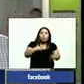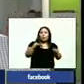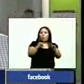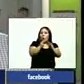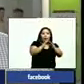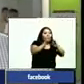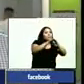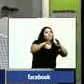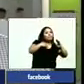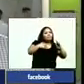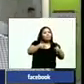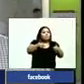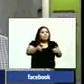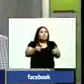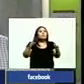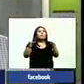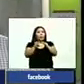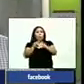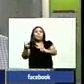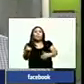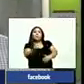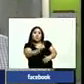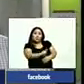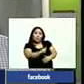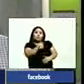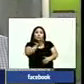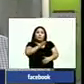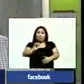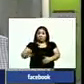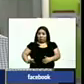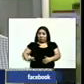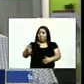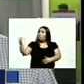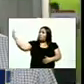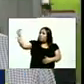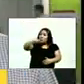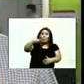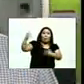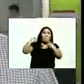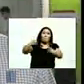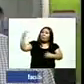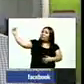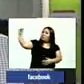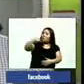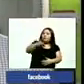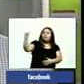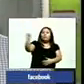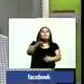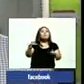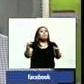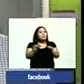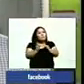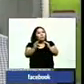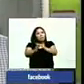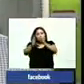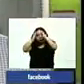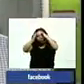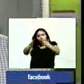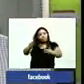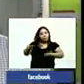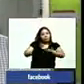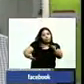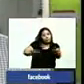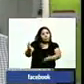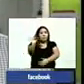en casa. Y muchos salvadoreños que viven en Estados Unidos están viniendo también por miles, así que también se merecen el servicio